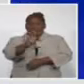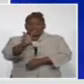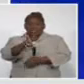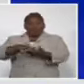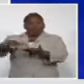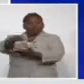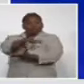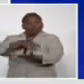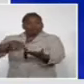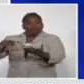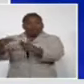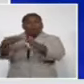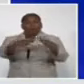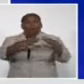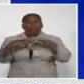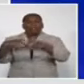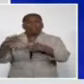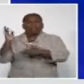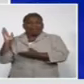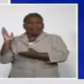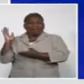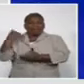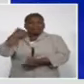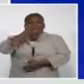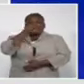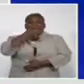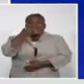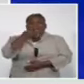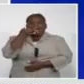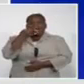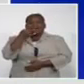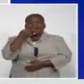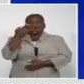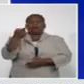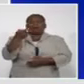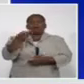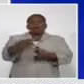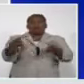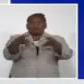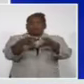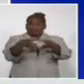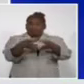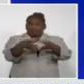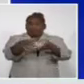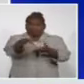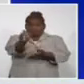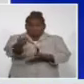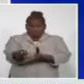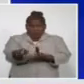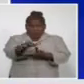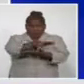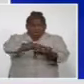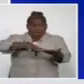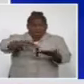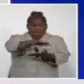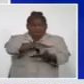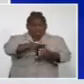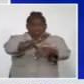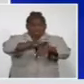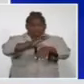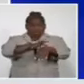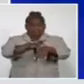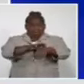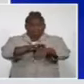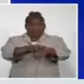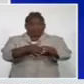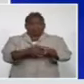Esto que yo decía, que abarca una manzana, 2 o 3 manzanas, un consejo popular, y que conllevan un grupo de medidas en este sentido.